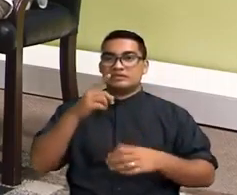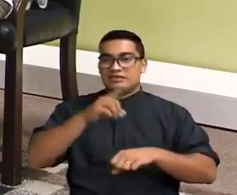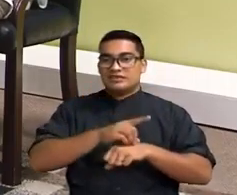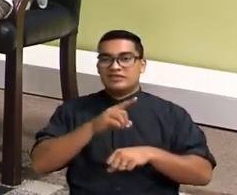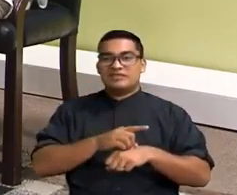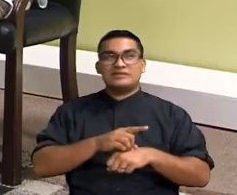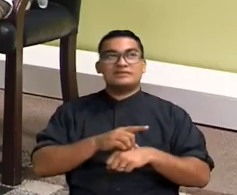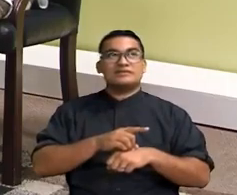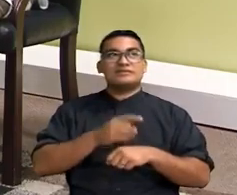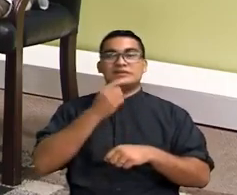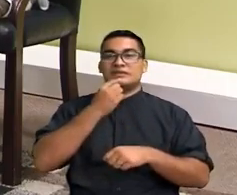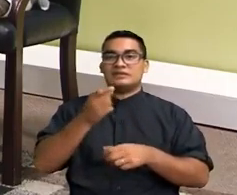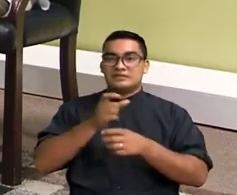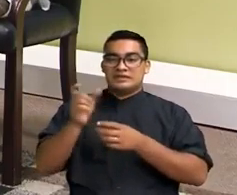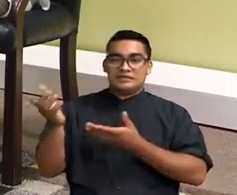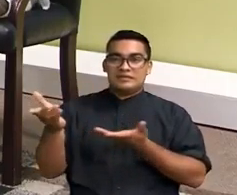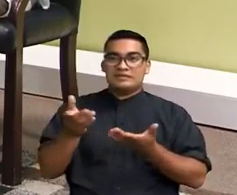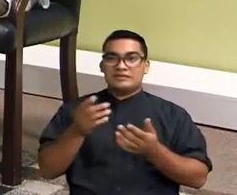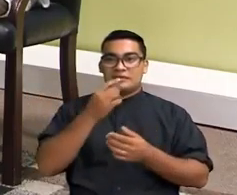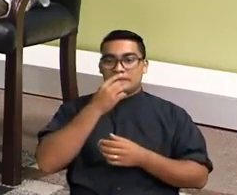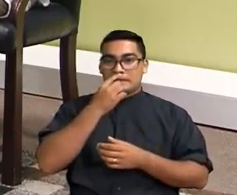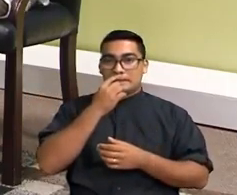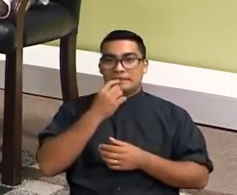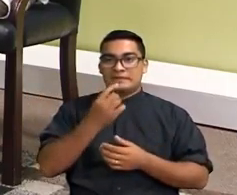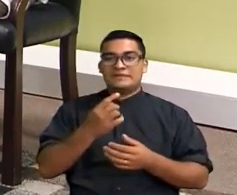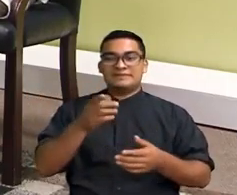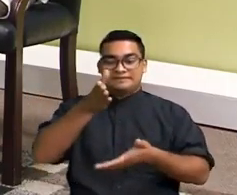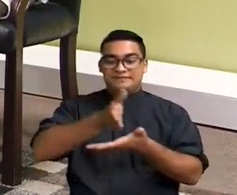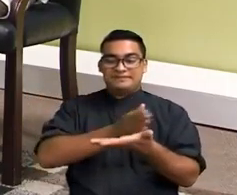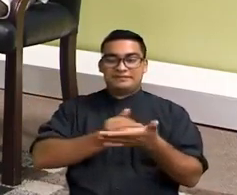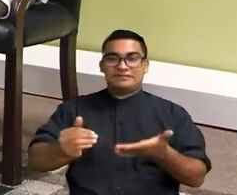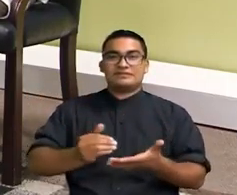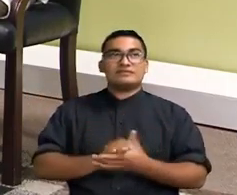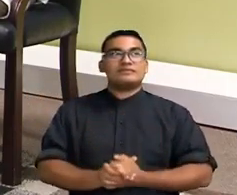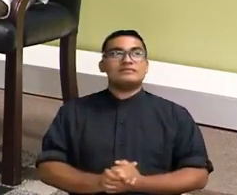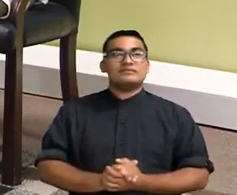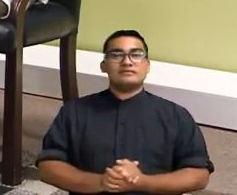invitada. Le da ahí su cuchillazo al queque.